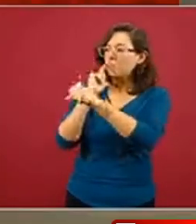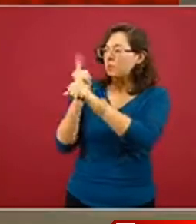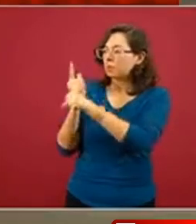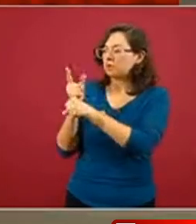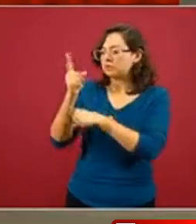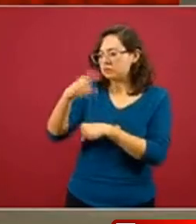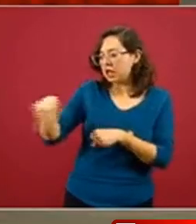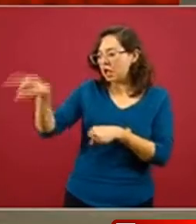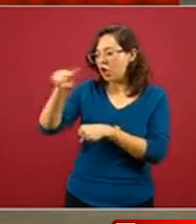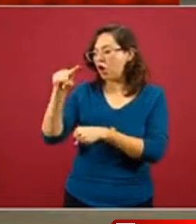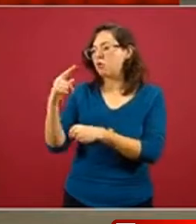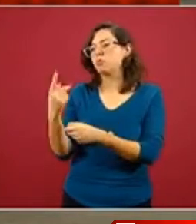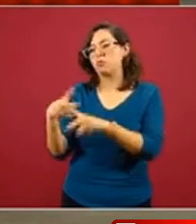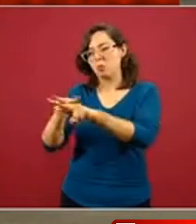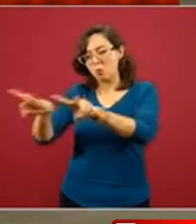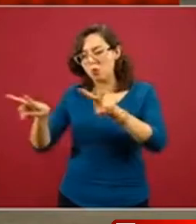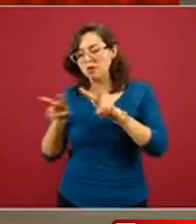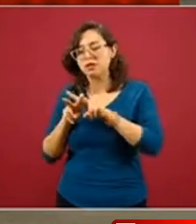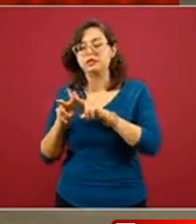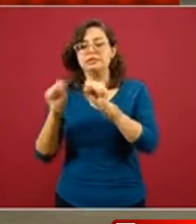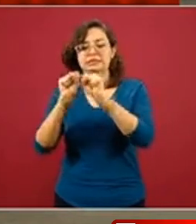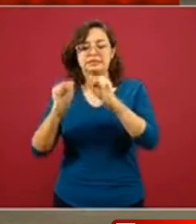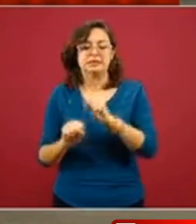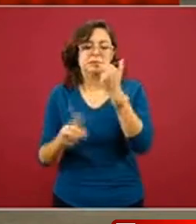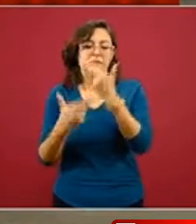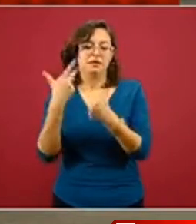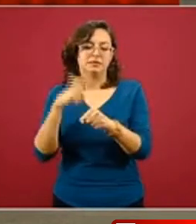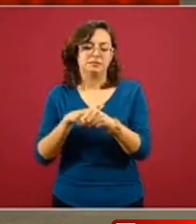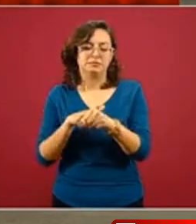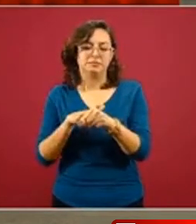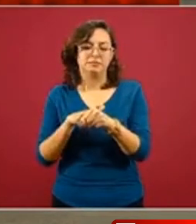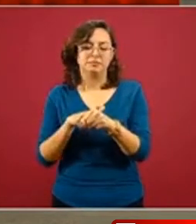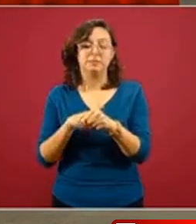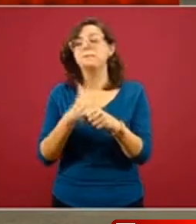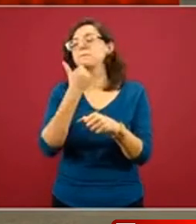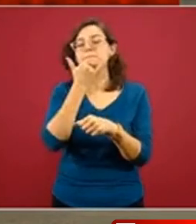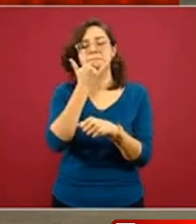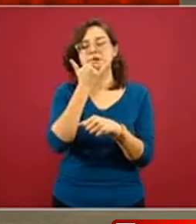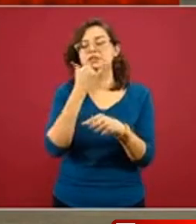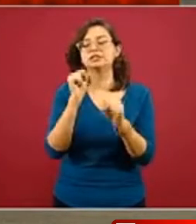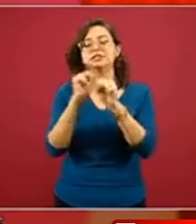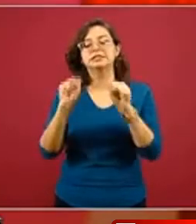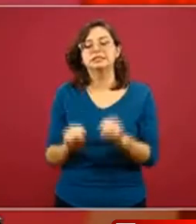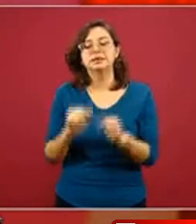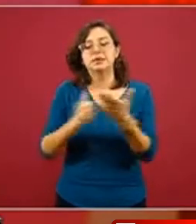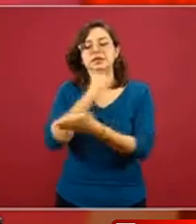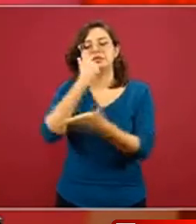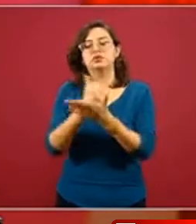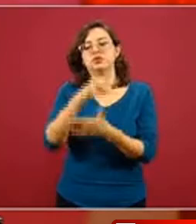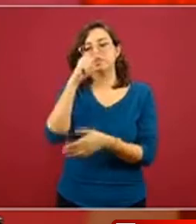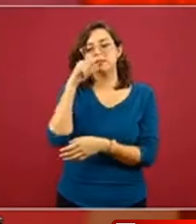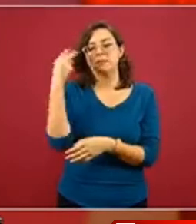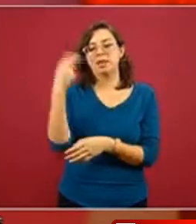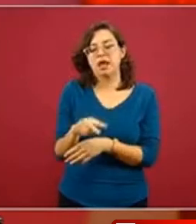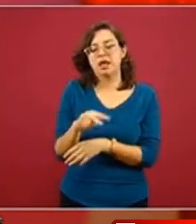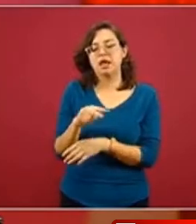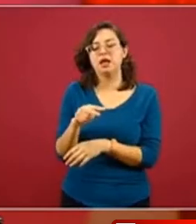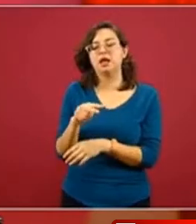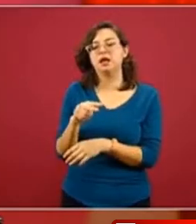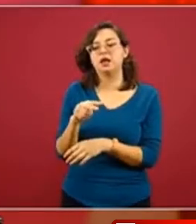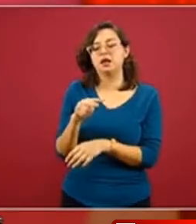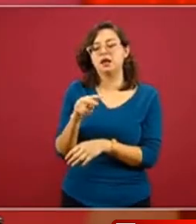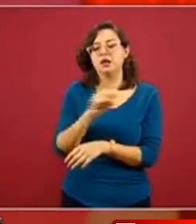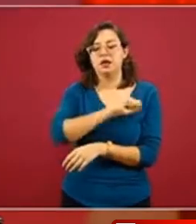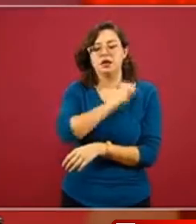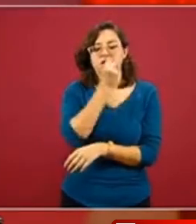estas poblaciones, a través del sistema del sistema local de salud, los servicios estatales de salud